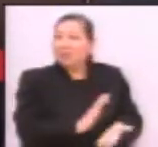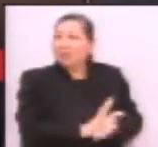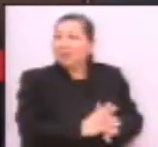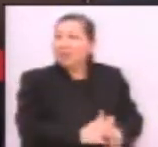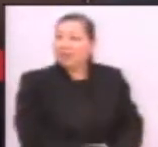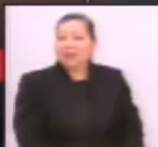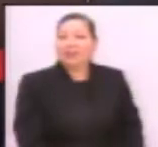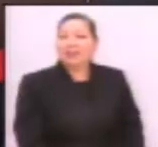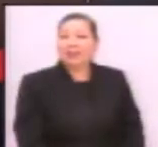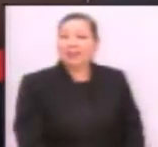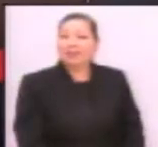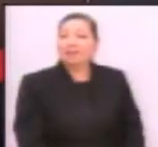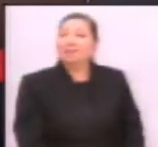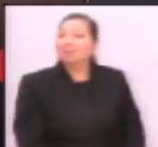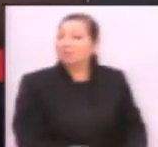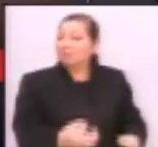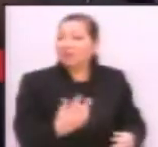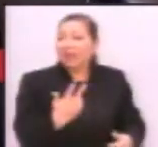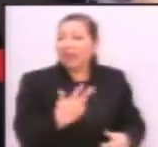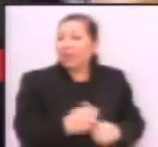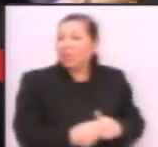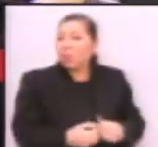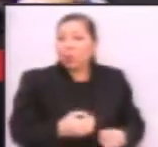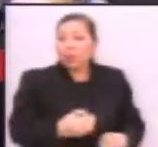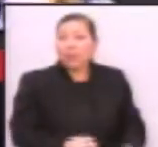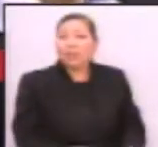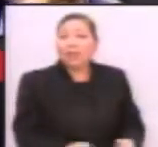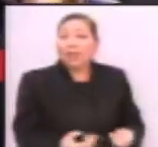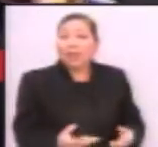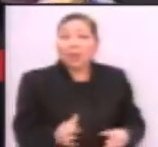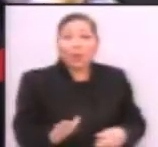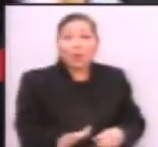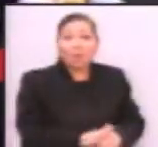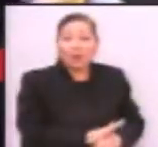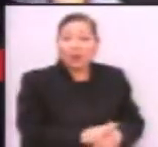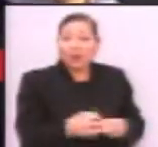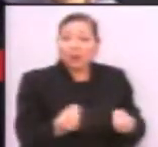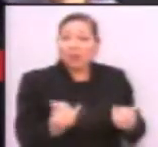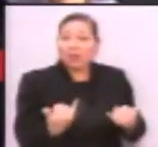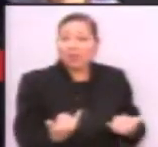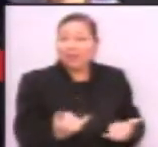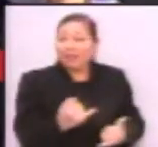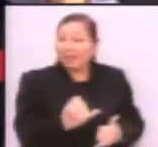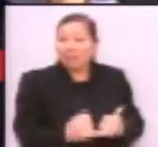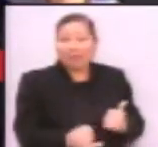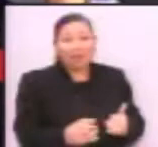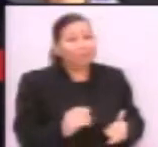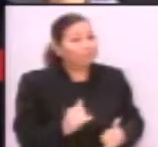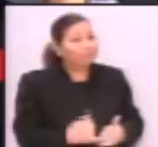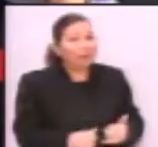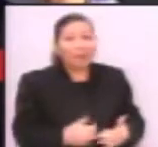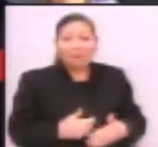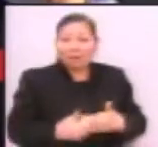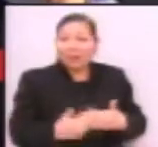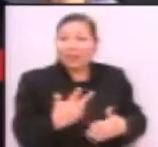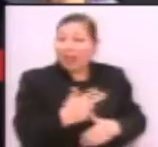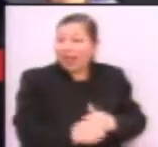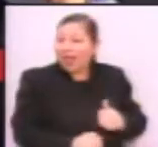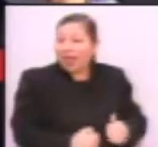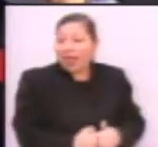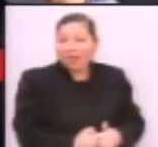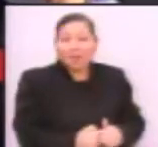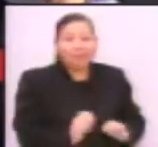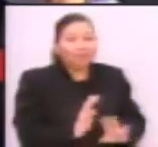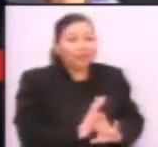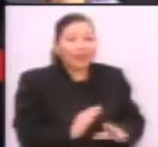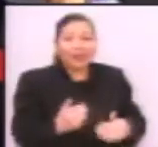termina. Eso es cierto, 3 años, un juicio tan complejo como estos, ¿terminará? No va a terminar. Pasan los 3 años